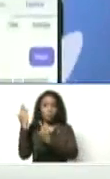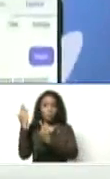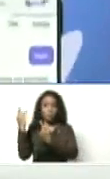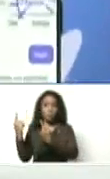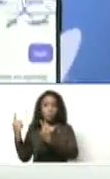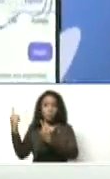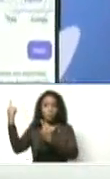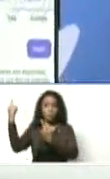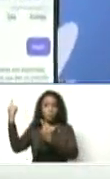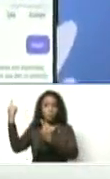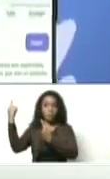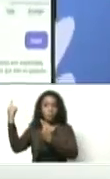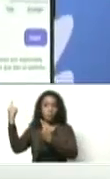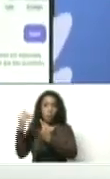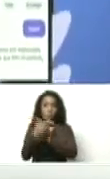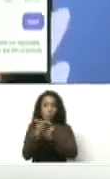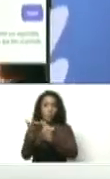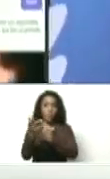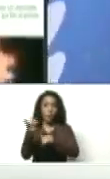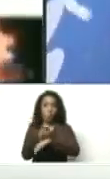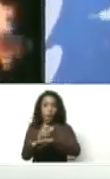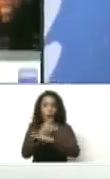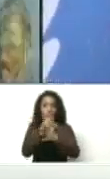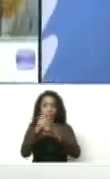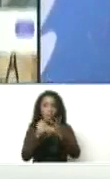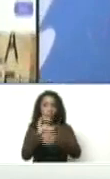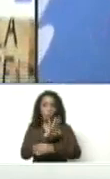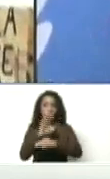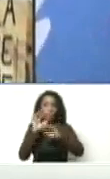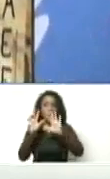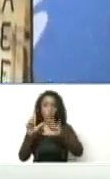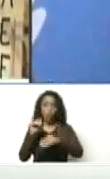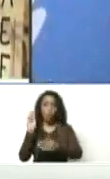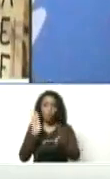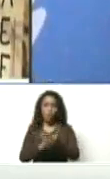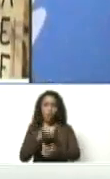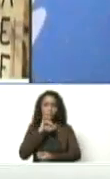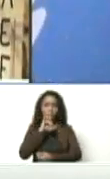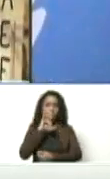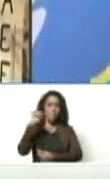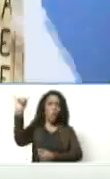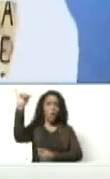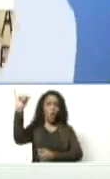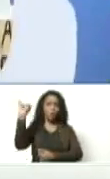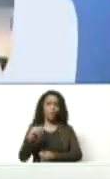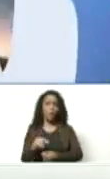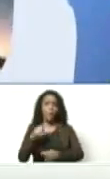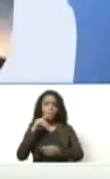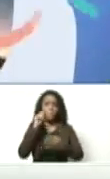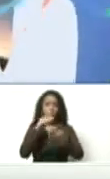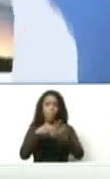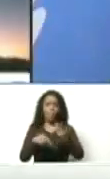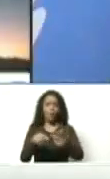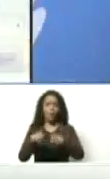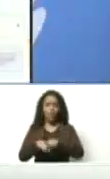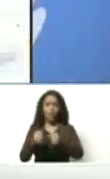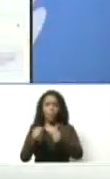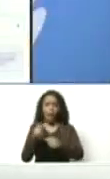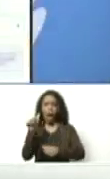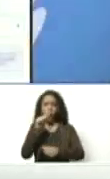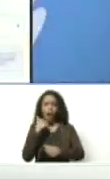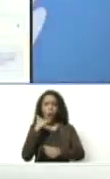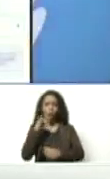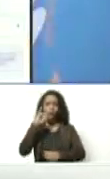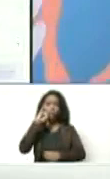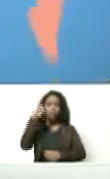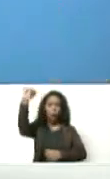Ben APP, usted busca la línea 58 y usted pone la denuncia. Ruptura del tubo de agua, pa, pa, pa, pa. Huecos